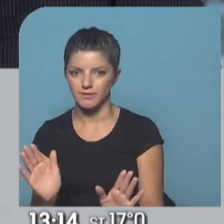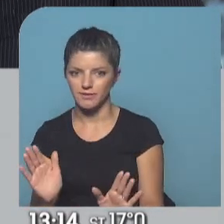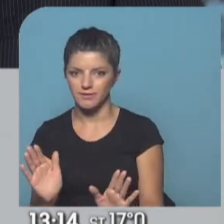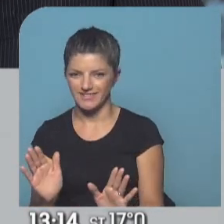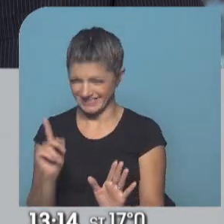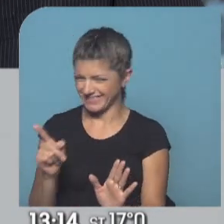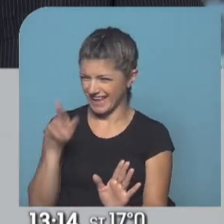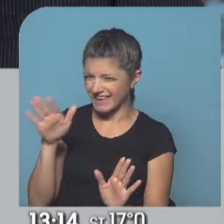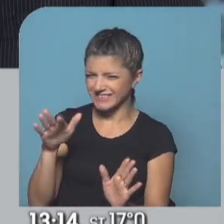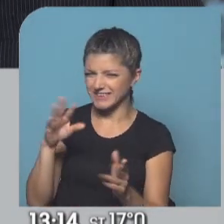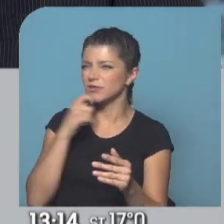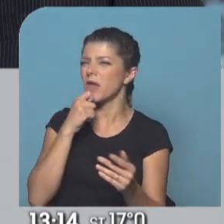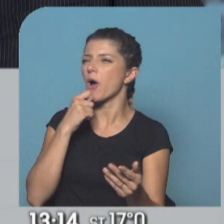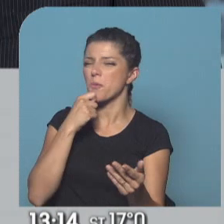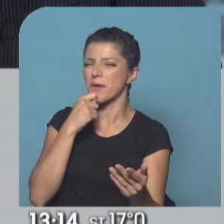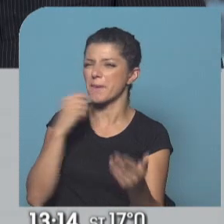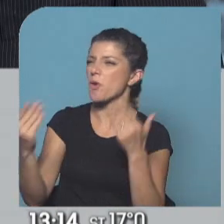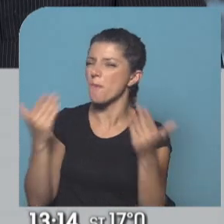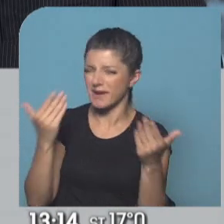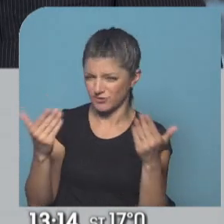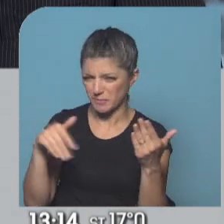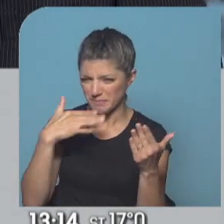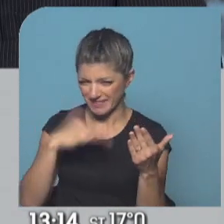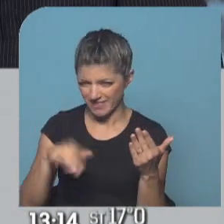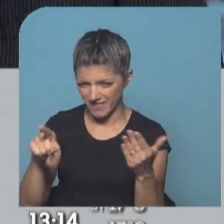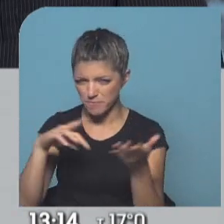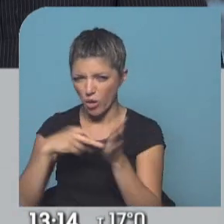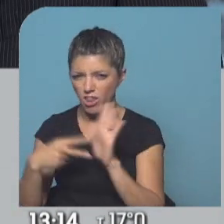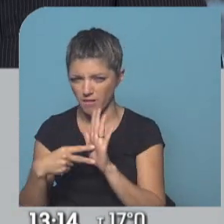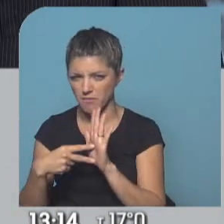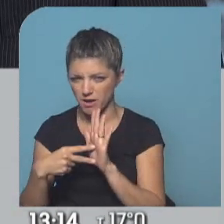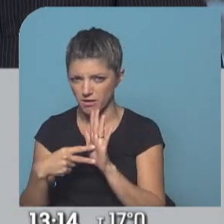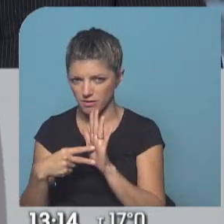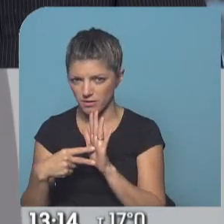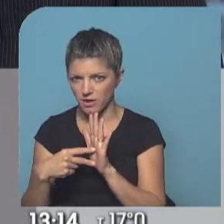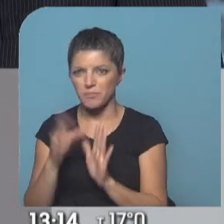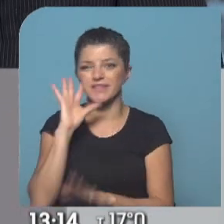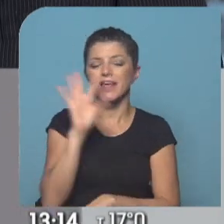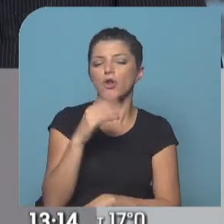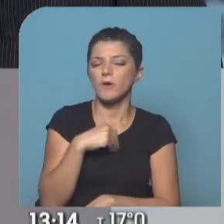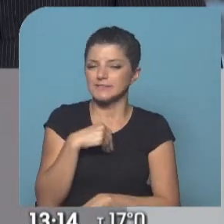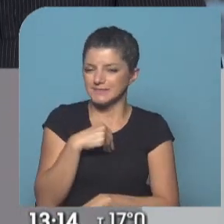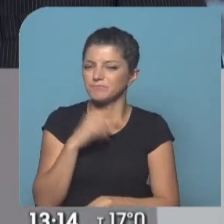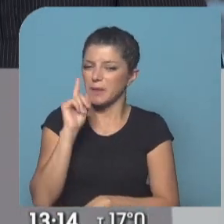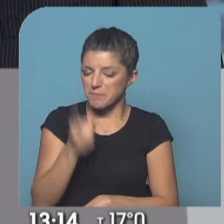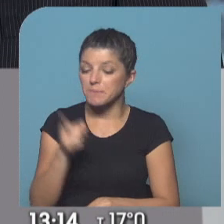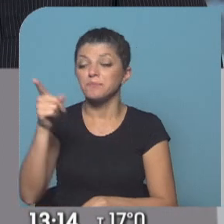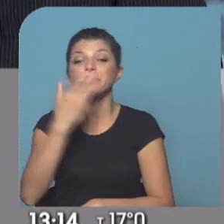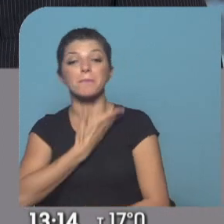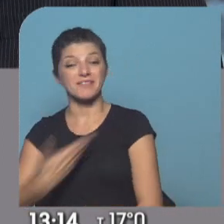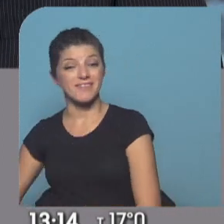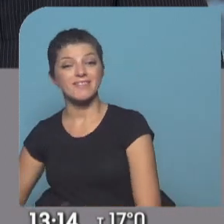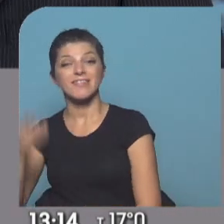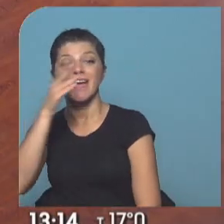es el problema. Y por eso digo que es un cambio epocal. Porque hay una razón afectiva que está en juego. Rajoy y muchos de